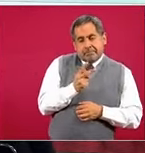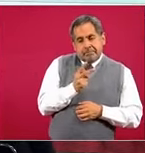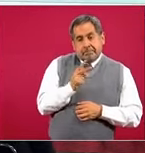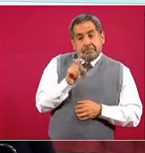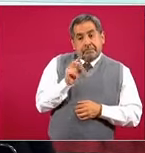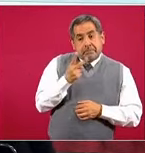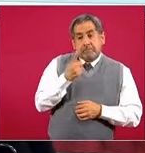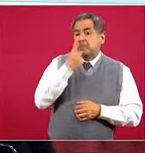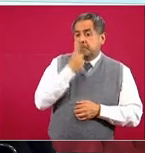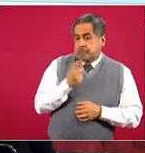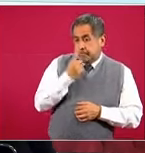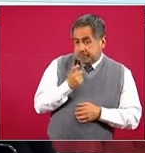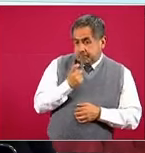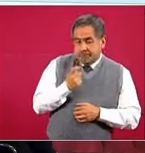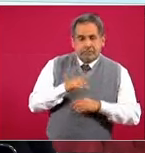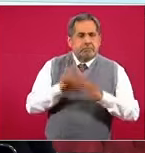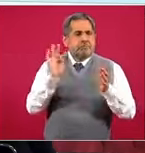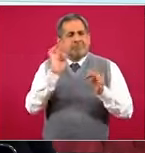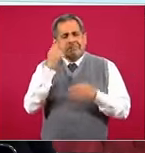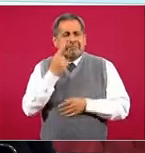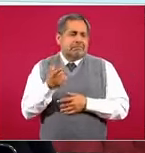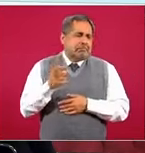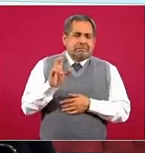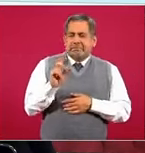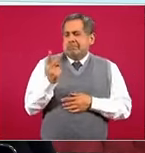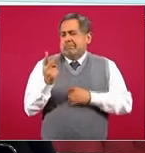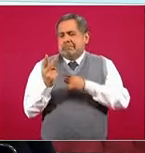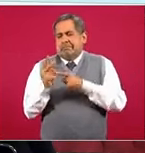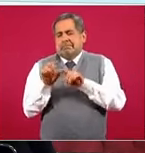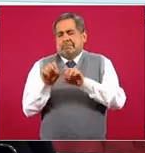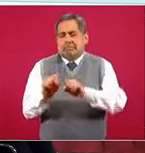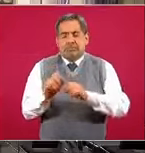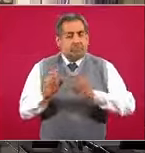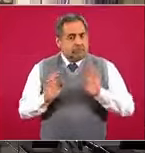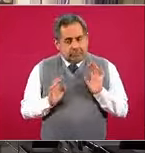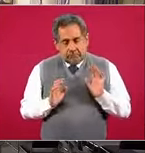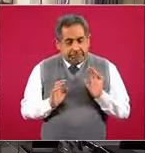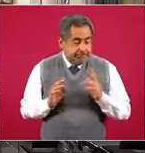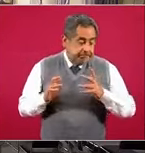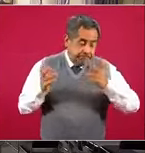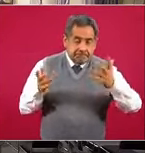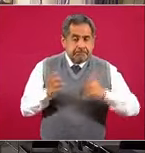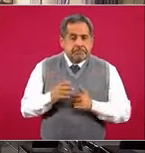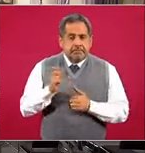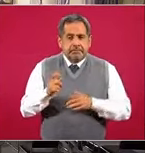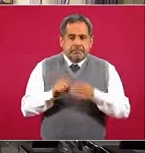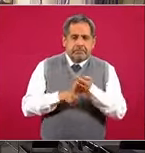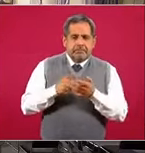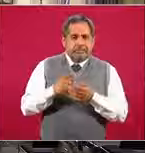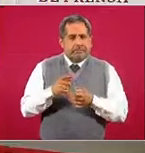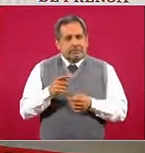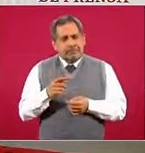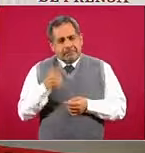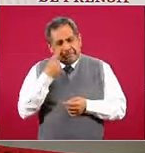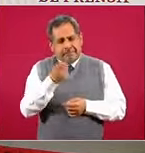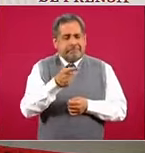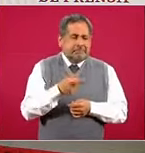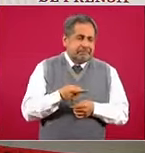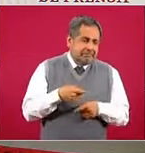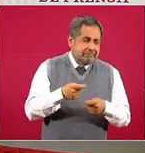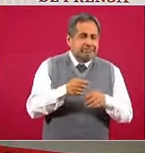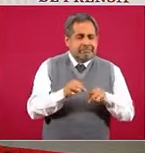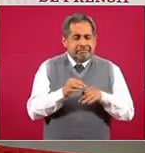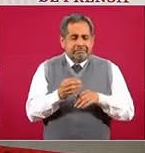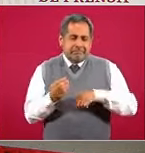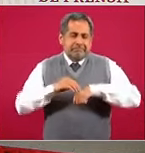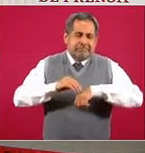es rojo. A lo mejor alguien diría, ay, pero 32, no, o sea, no es un asunto de te hago un trabajo y me rebajas un punto y ya